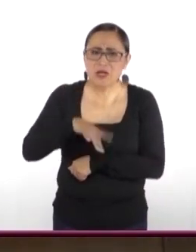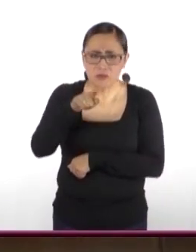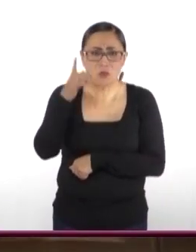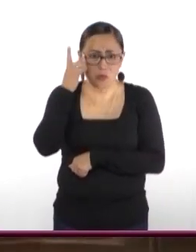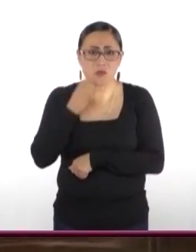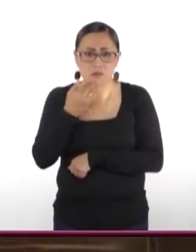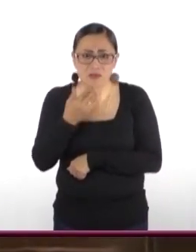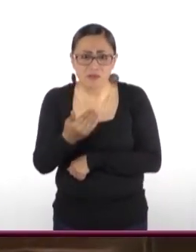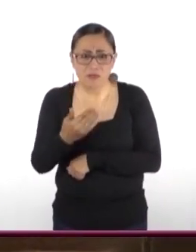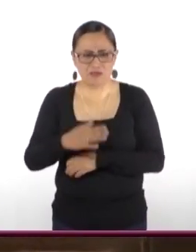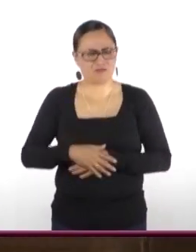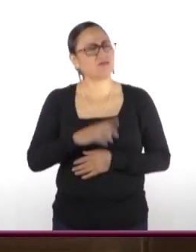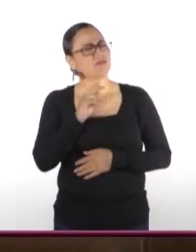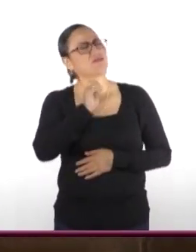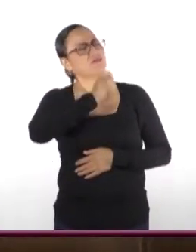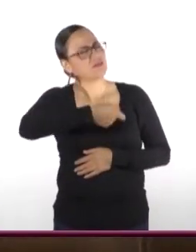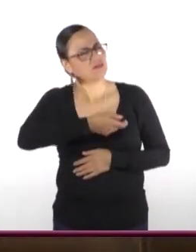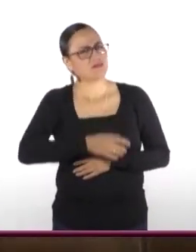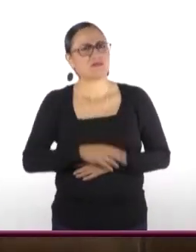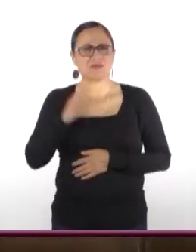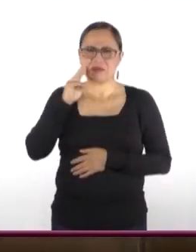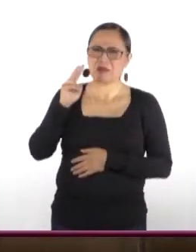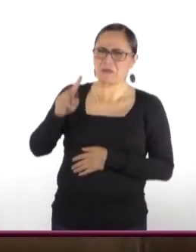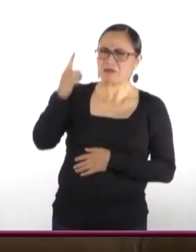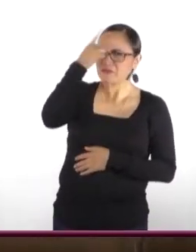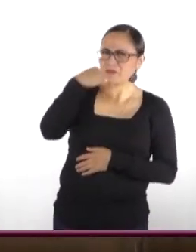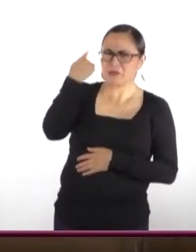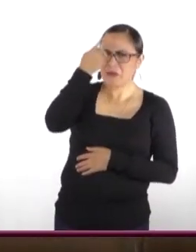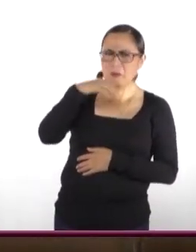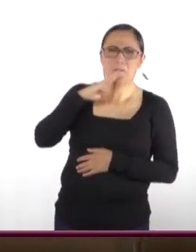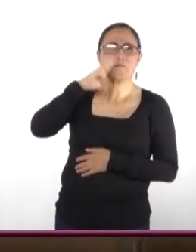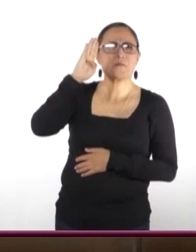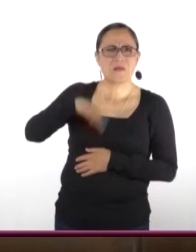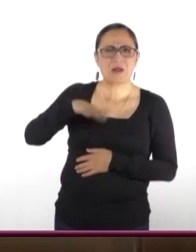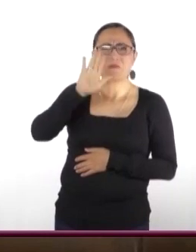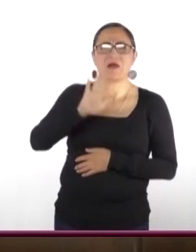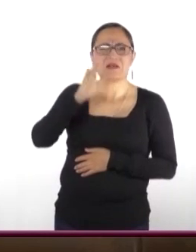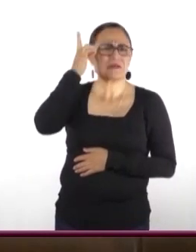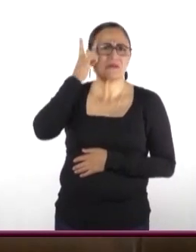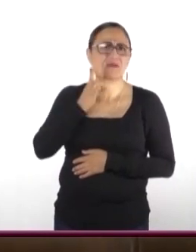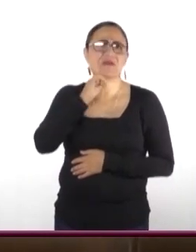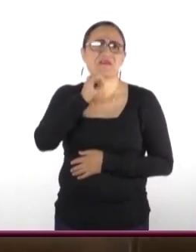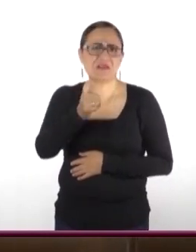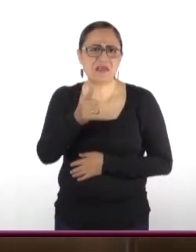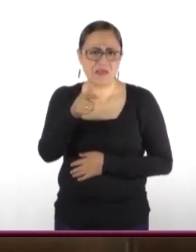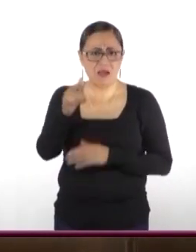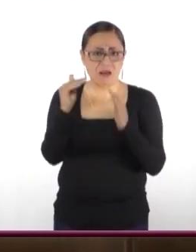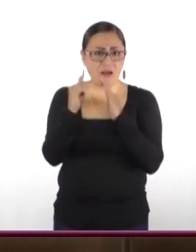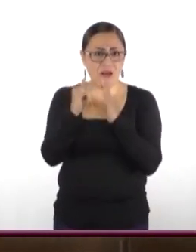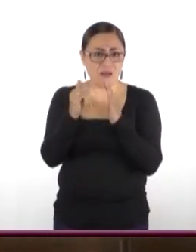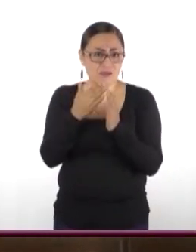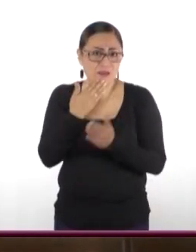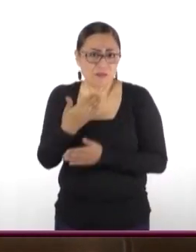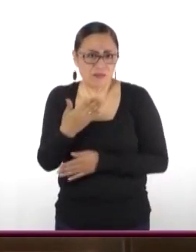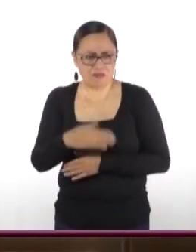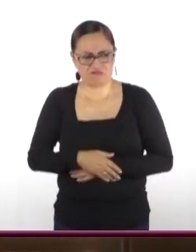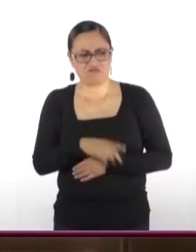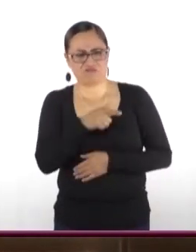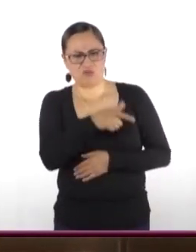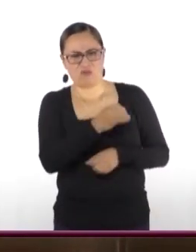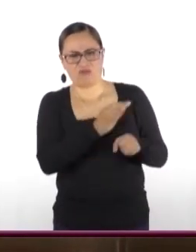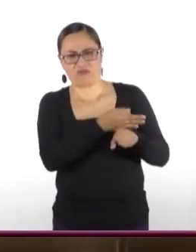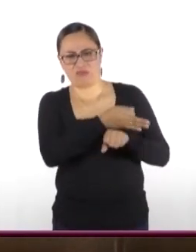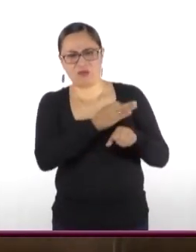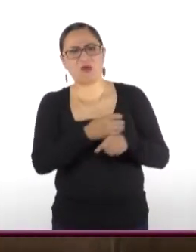Amigo, te ves muy mal. ¿Dormiste bien? ¿De qué hablas? Es que te ves fatal, como si no hubieras dormido anoche. ¿Todo bien en